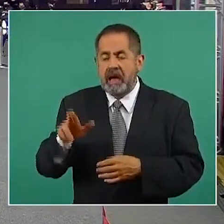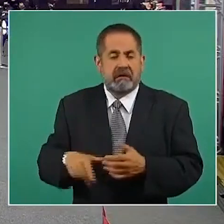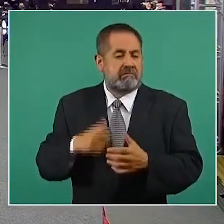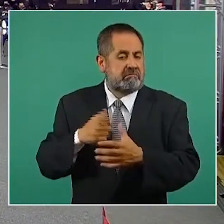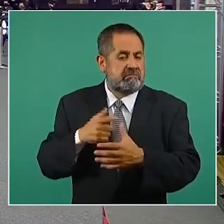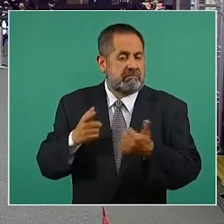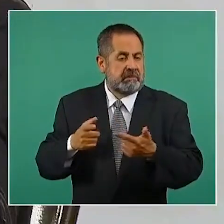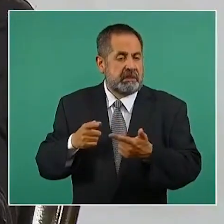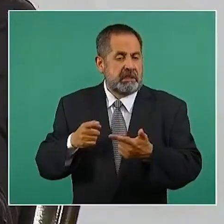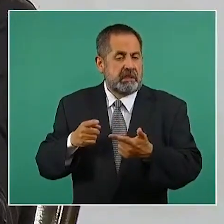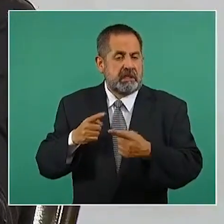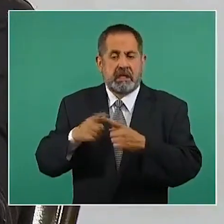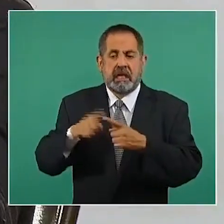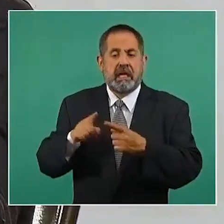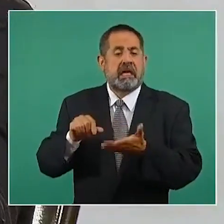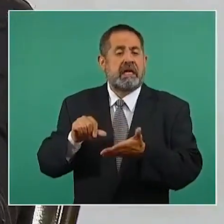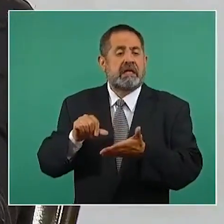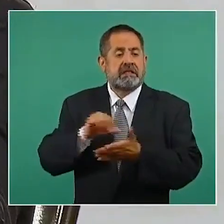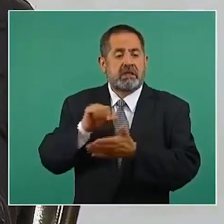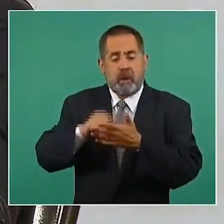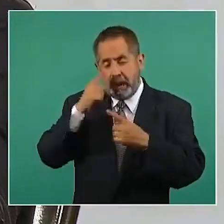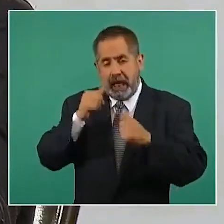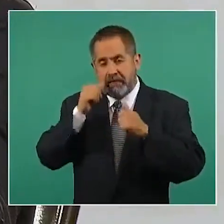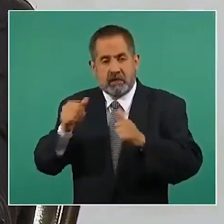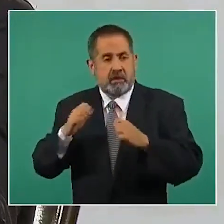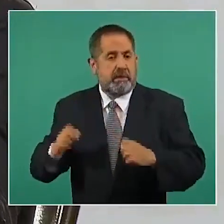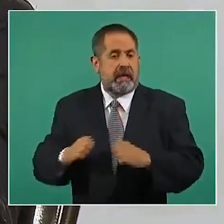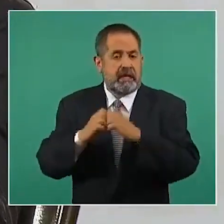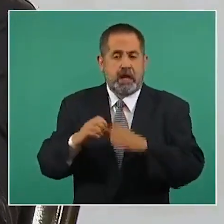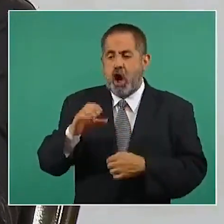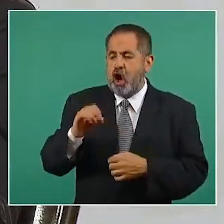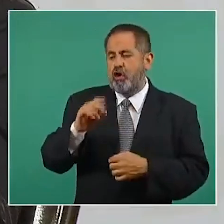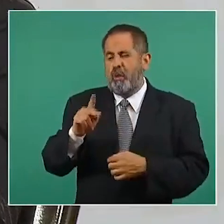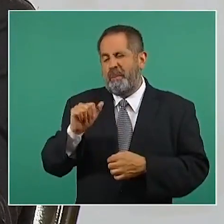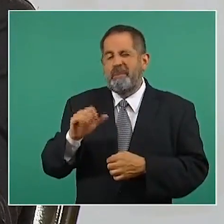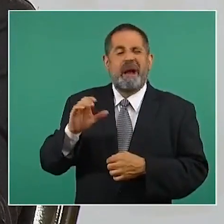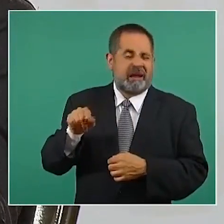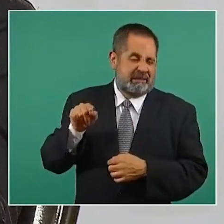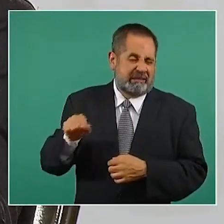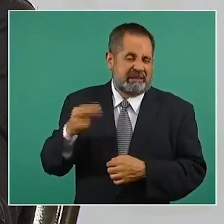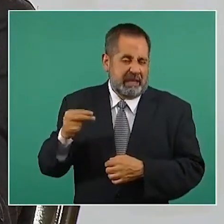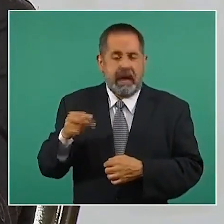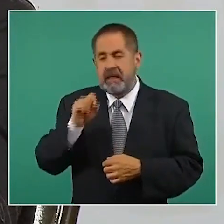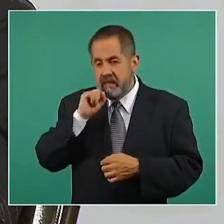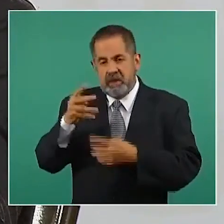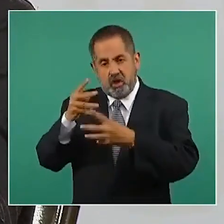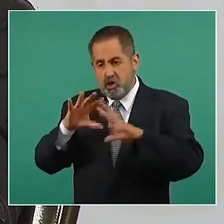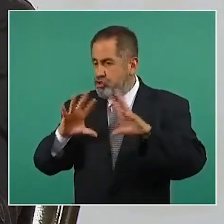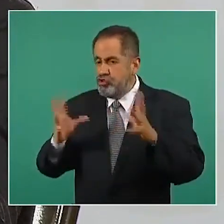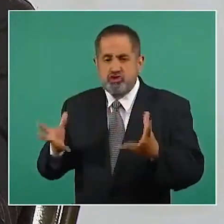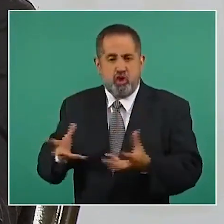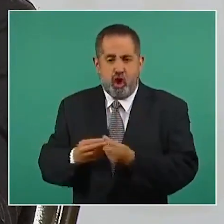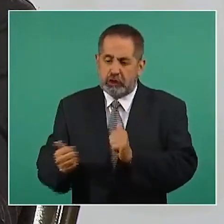centros operativos, el Centro Operativo para Atención de Contingencias, COPAC, también como parte de la interacción con